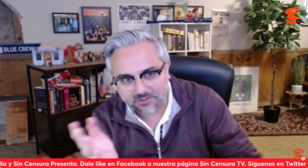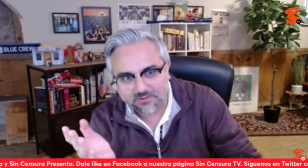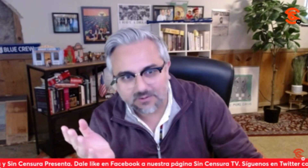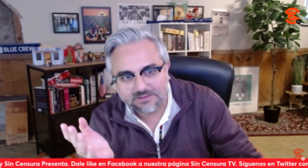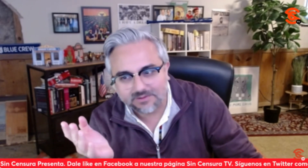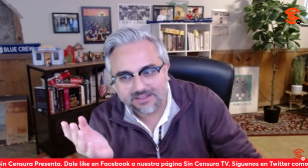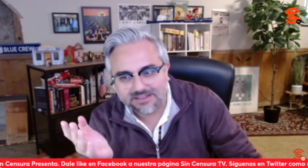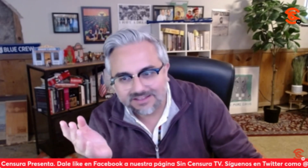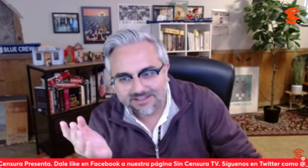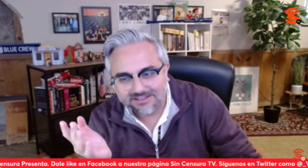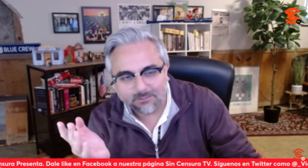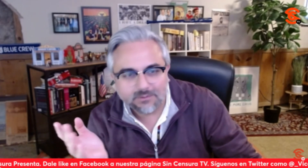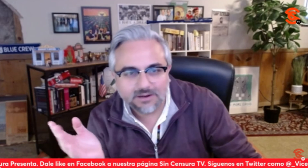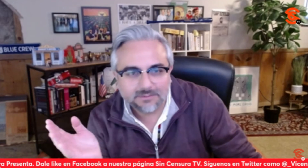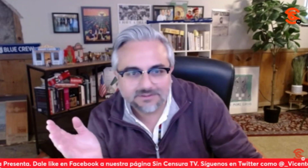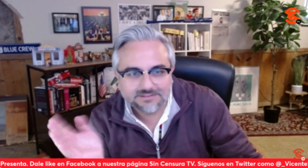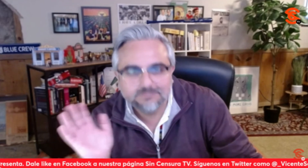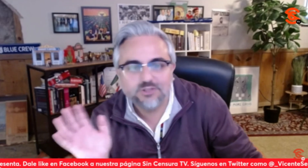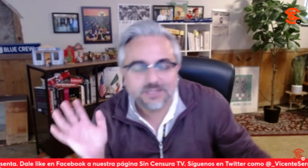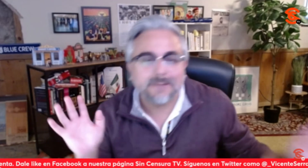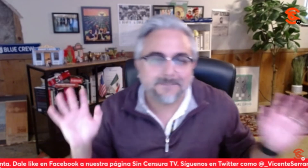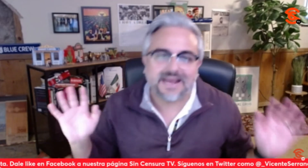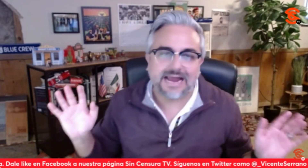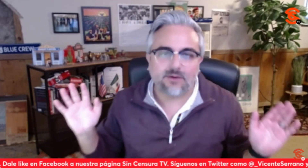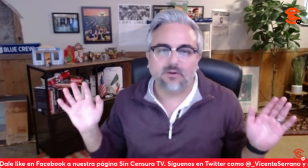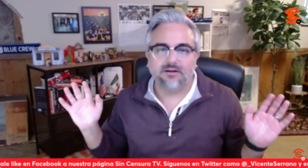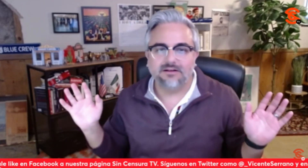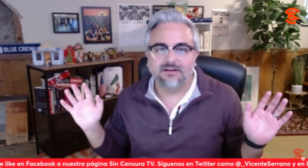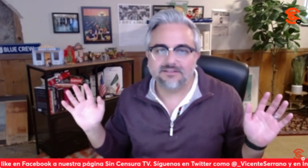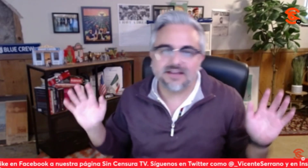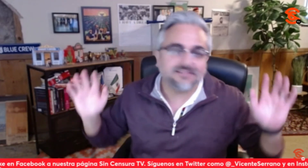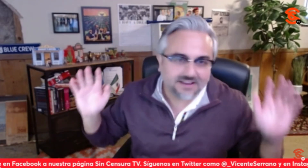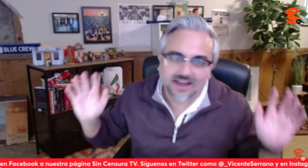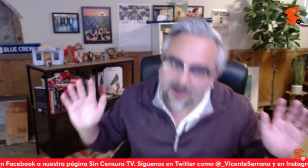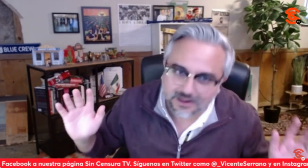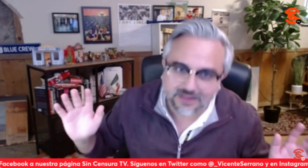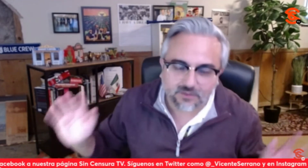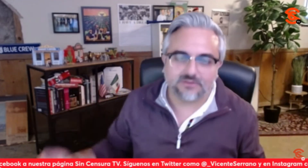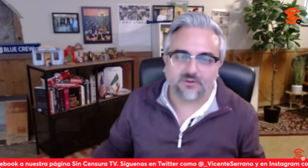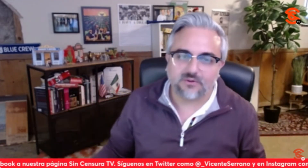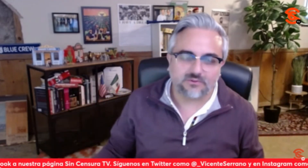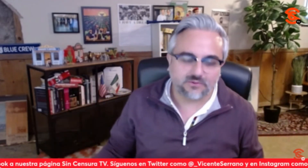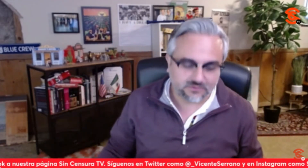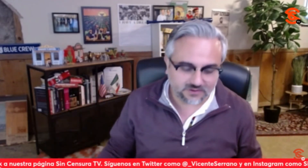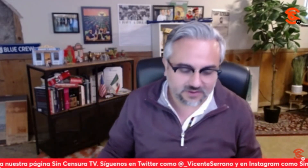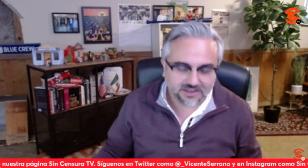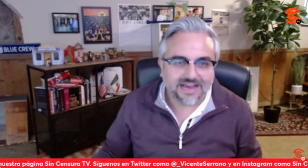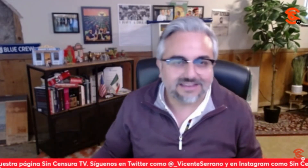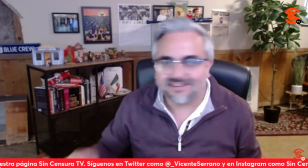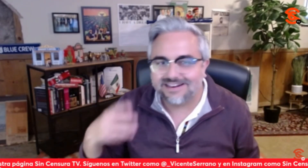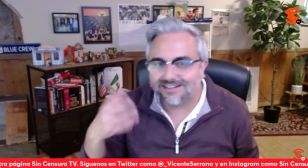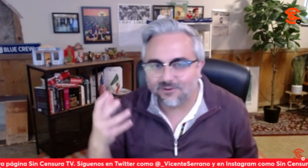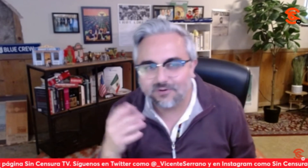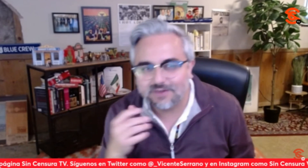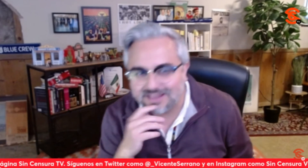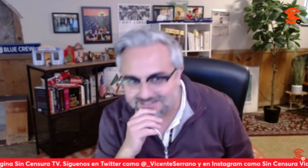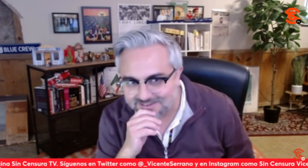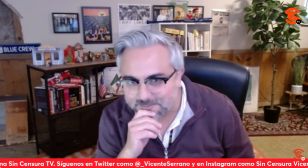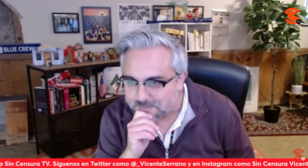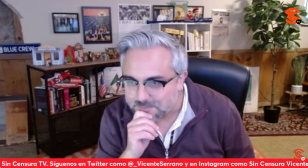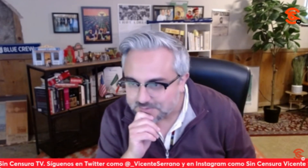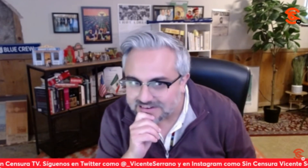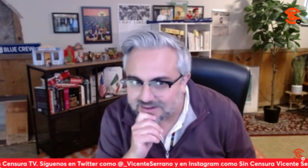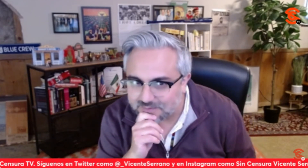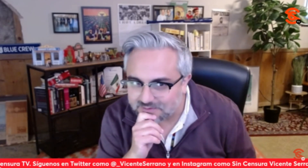pues con el 4 de a lo mejor a ver, chicle y pega, ¿no? Chance y cae Obrador en todo esto, ¿no? Dice, hasta en el tono que